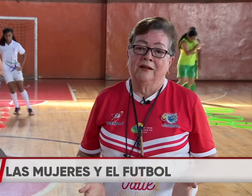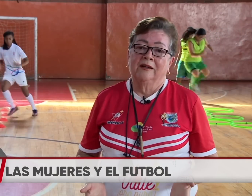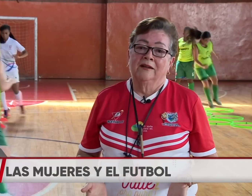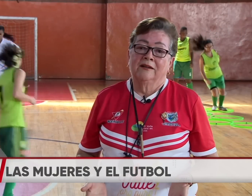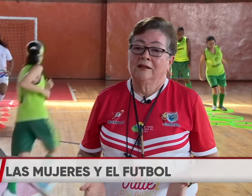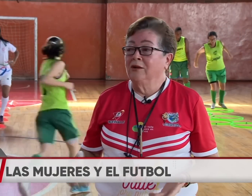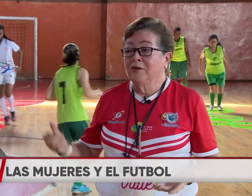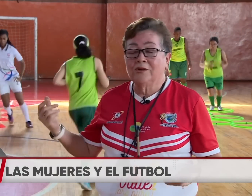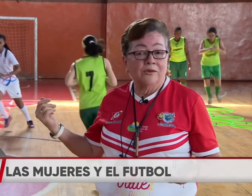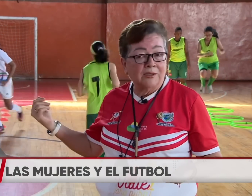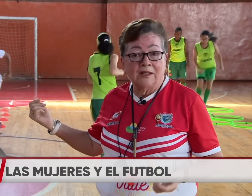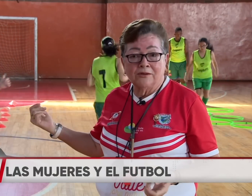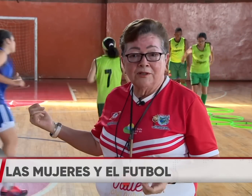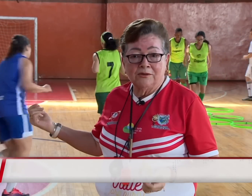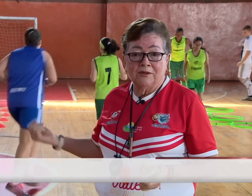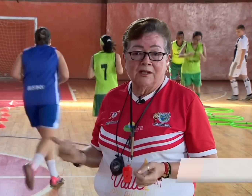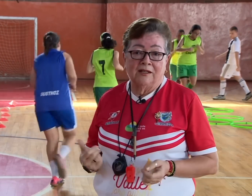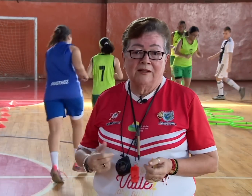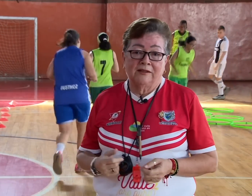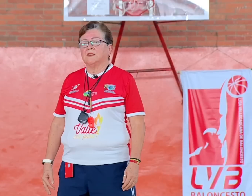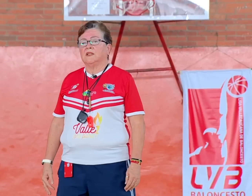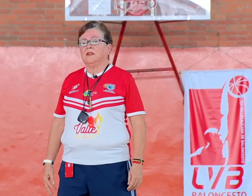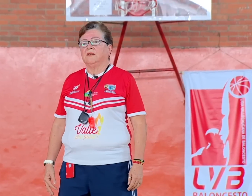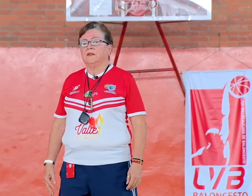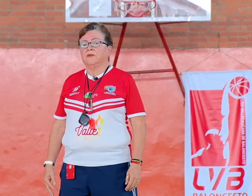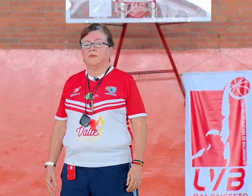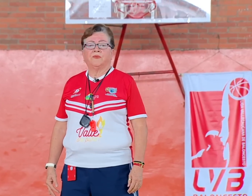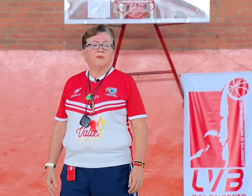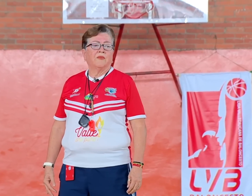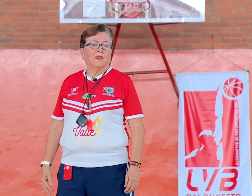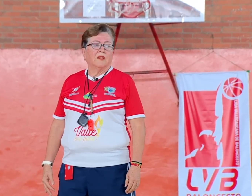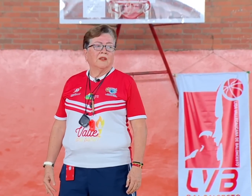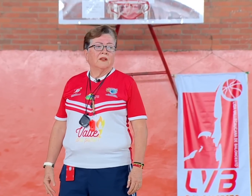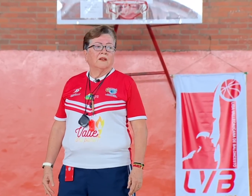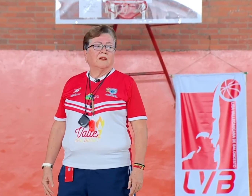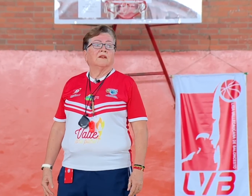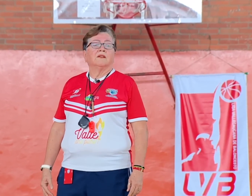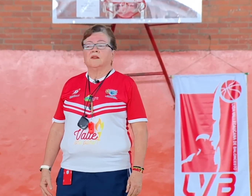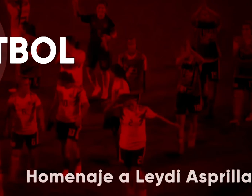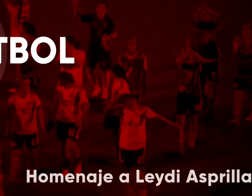juegue. Que es lo que yo trato de inculcarle a las niñas.